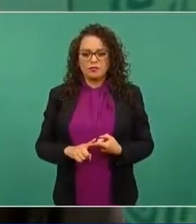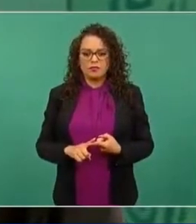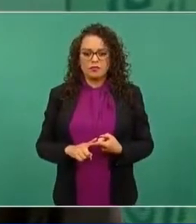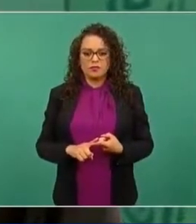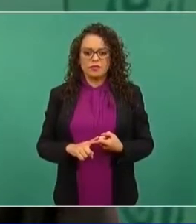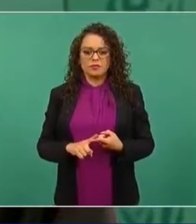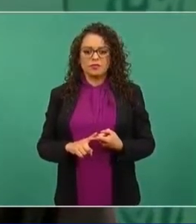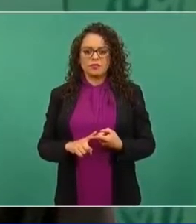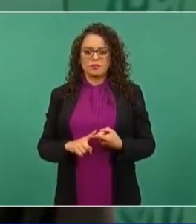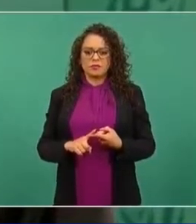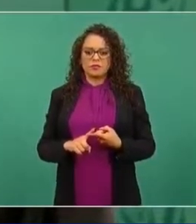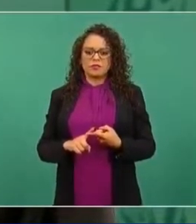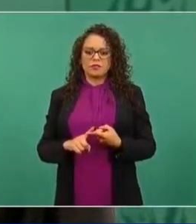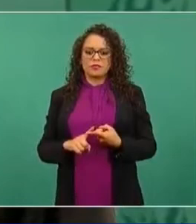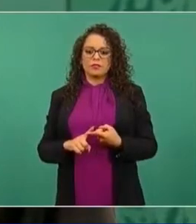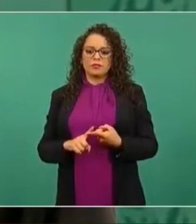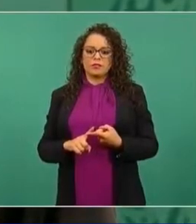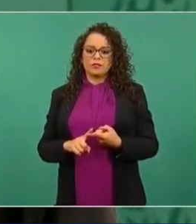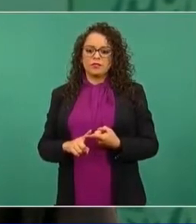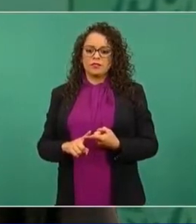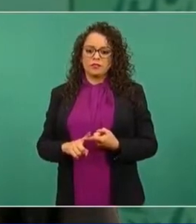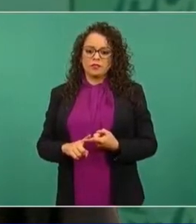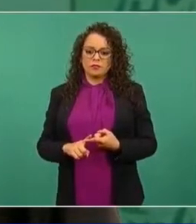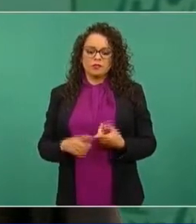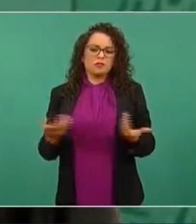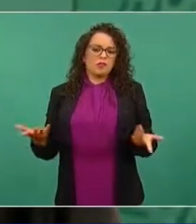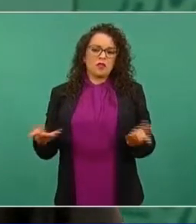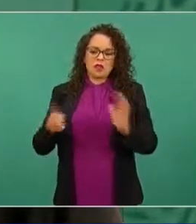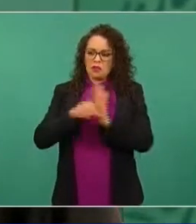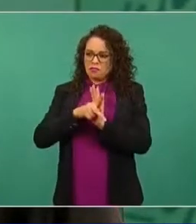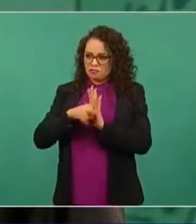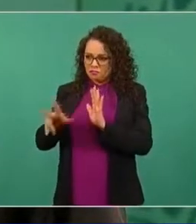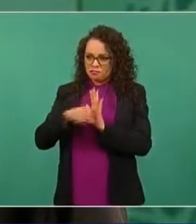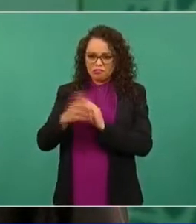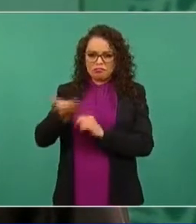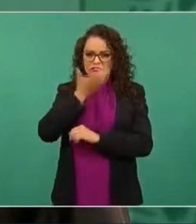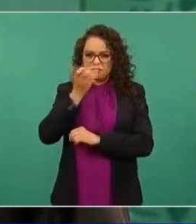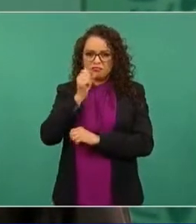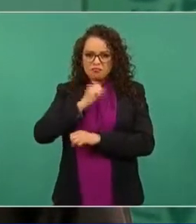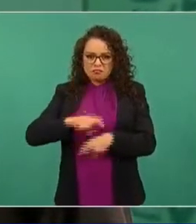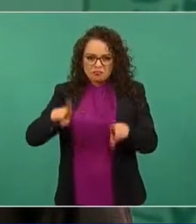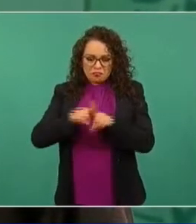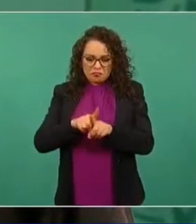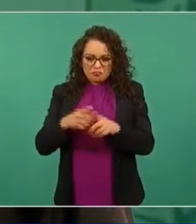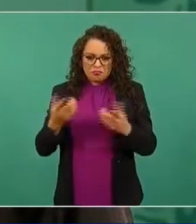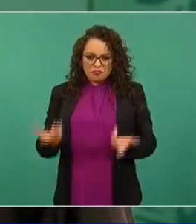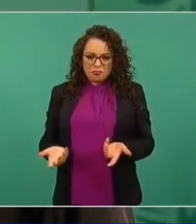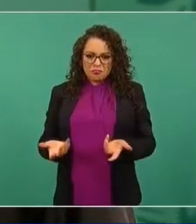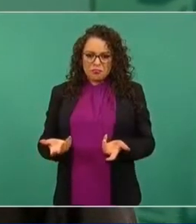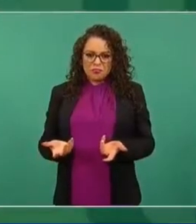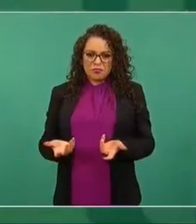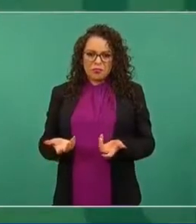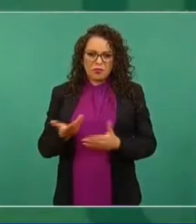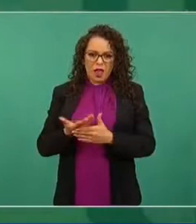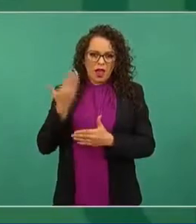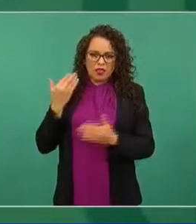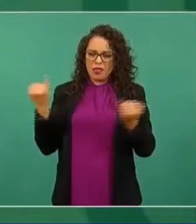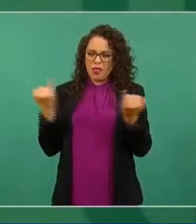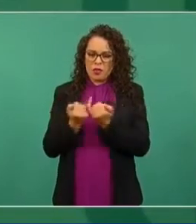medios nacionales, aún la prensa convencional, los medios de información